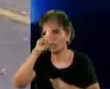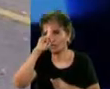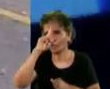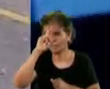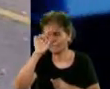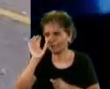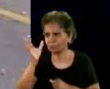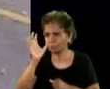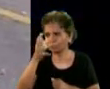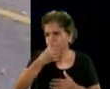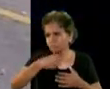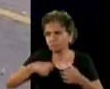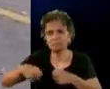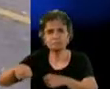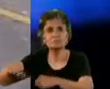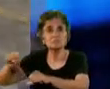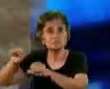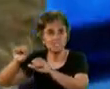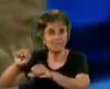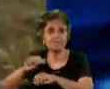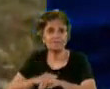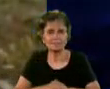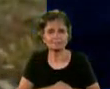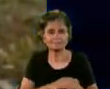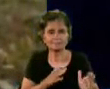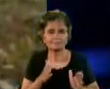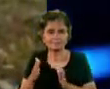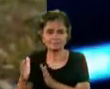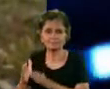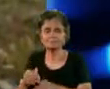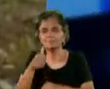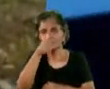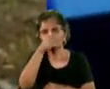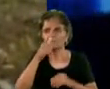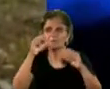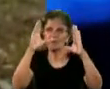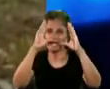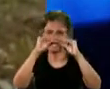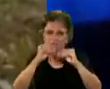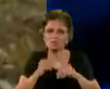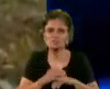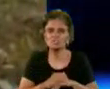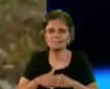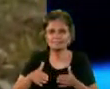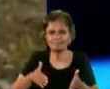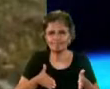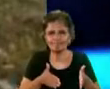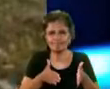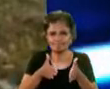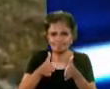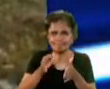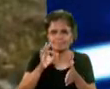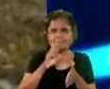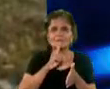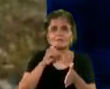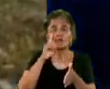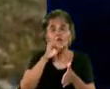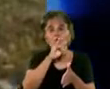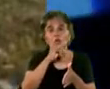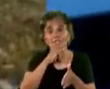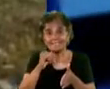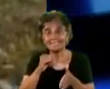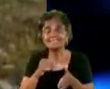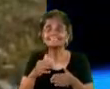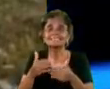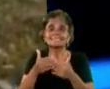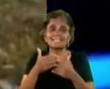médico del SEMPRO al Hospital Central Ramón Carrillo. Este domingo por la noche, en la colectora noreste de la avenida Santos Ortiz, a la altura del